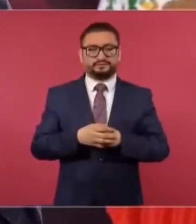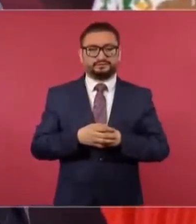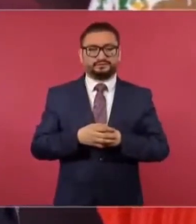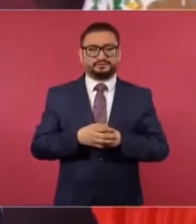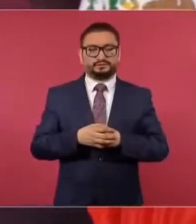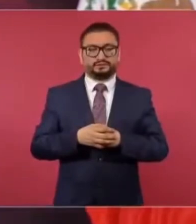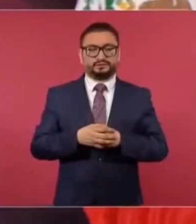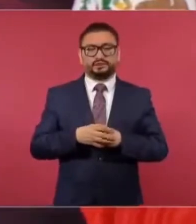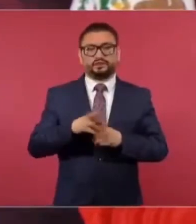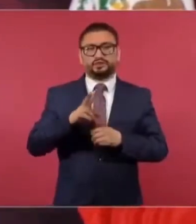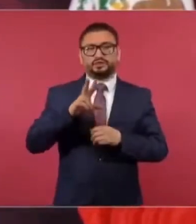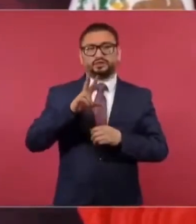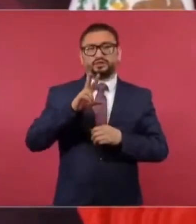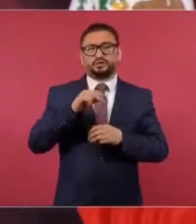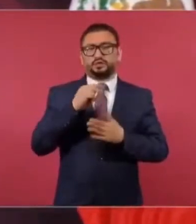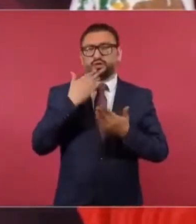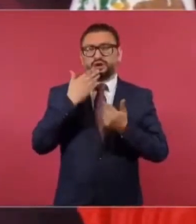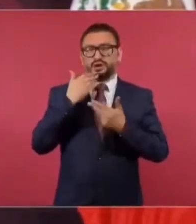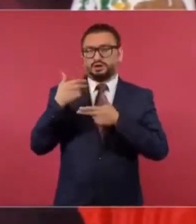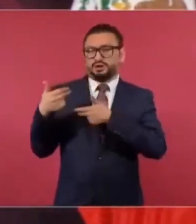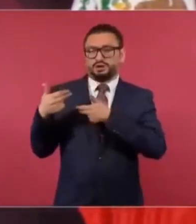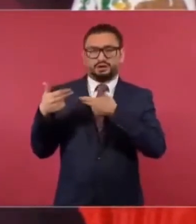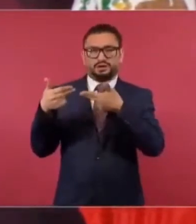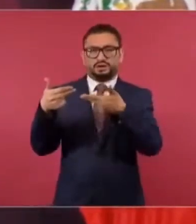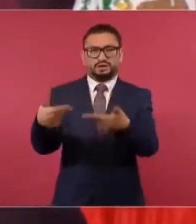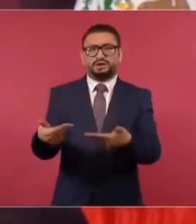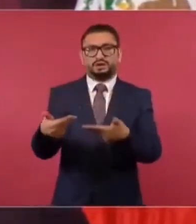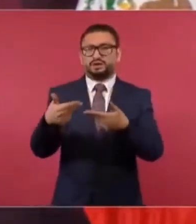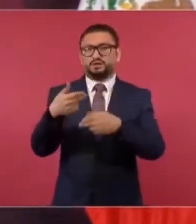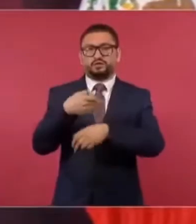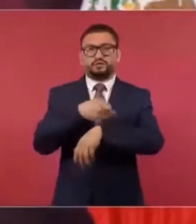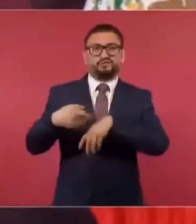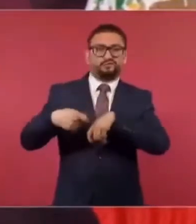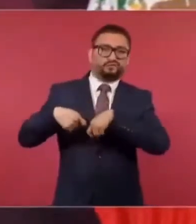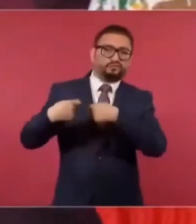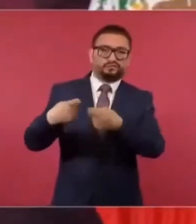de un heredero de fortuna familiar,